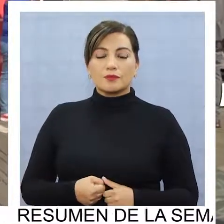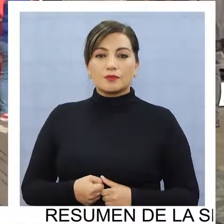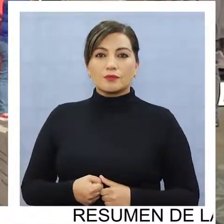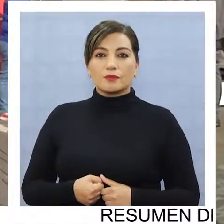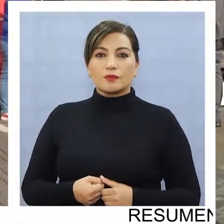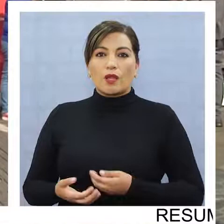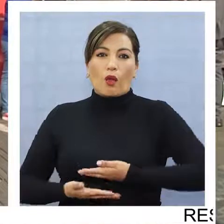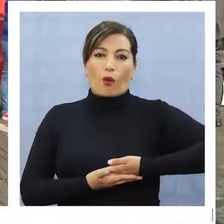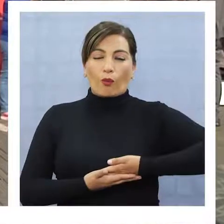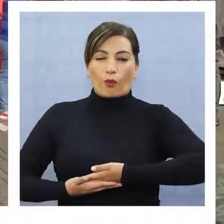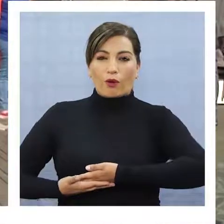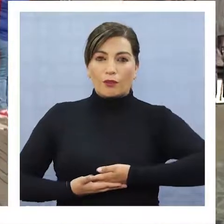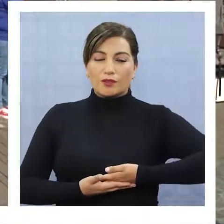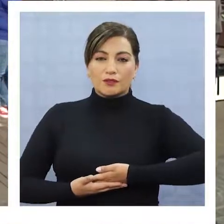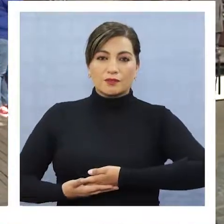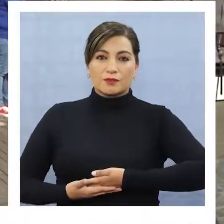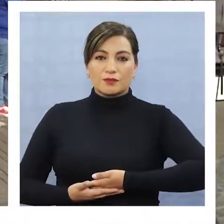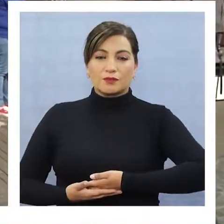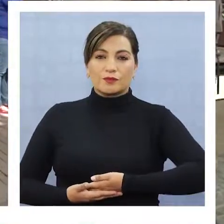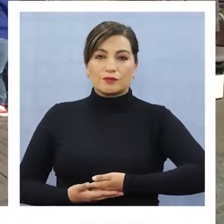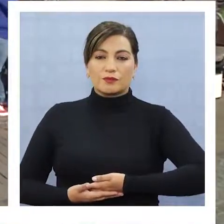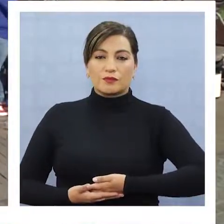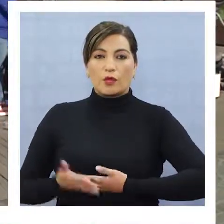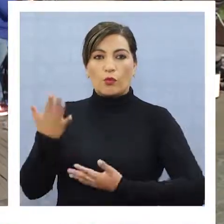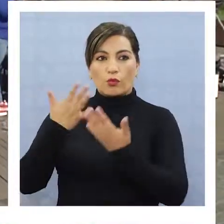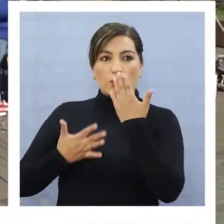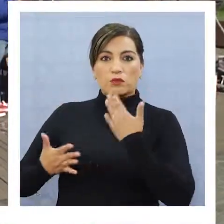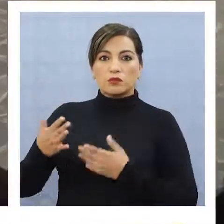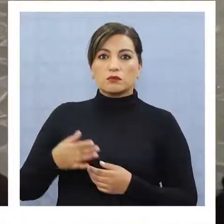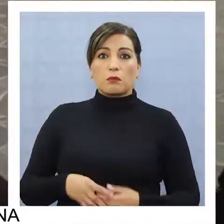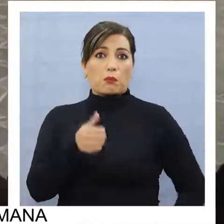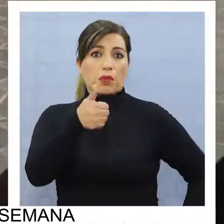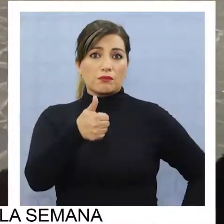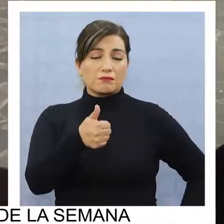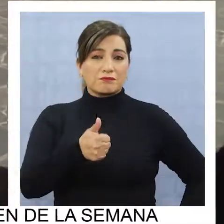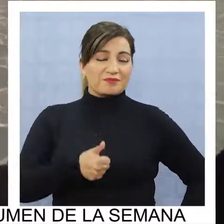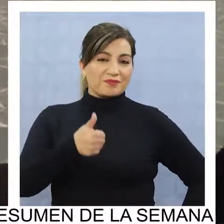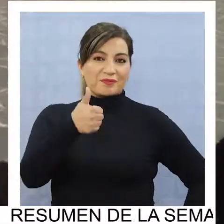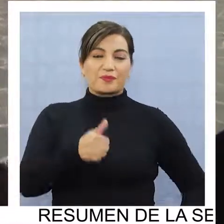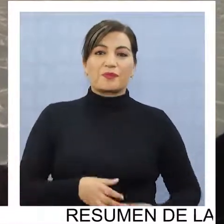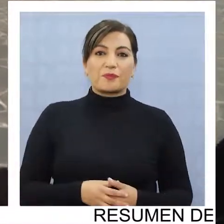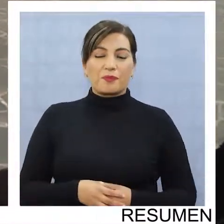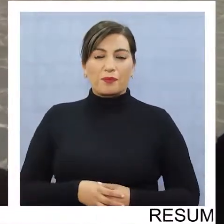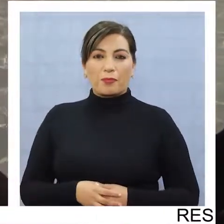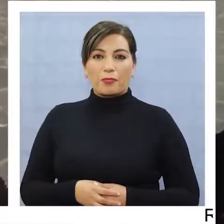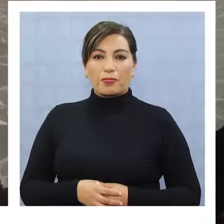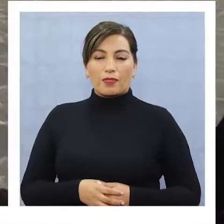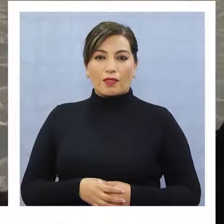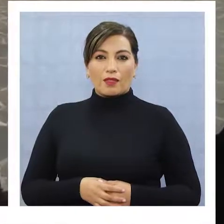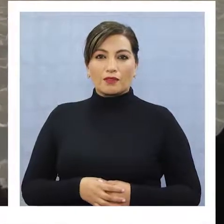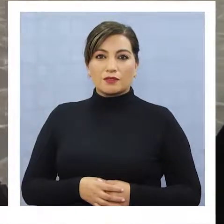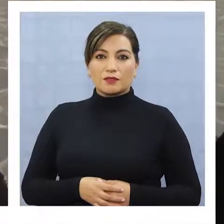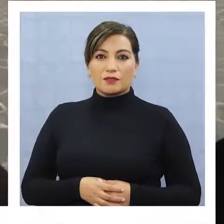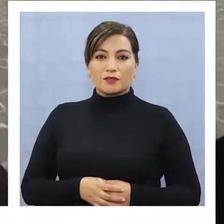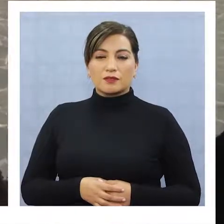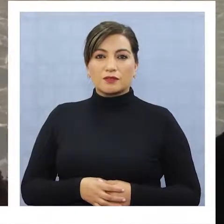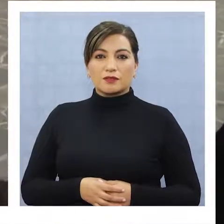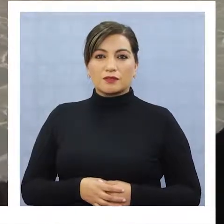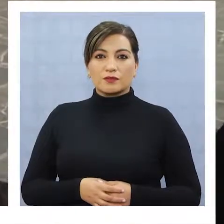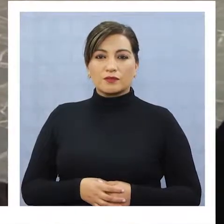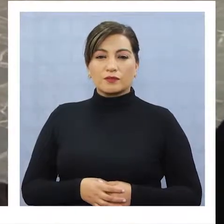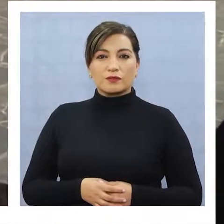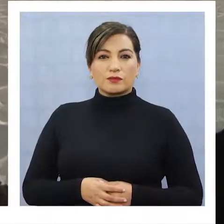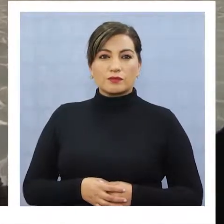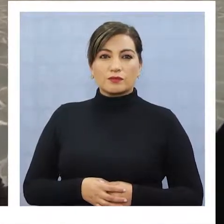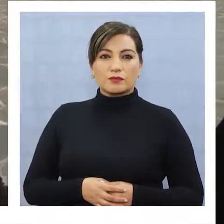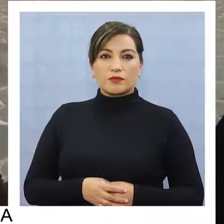guaguita, ¿me entiendes? Y es una protección. Bien, bien, porque hay más antes